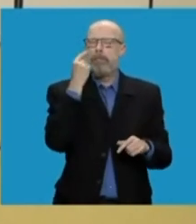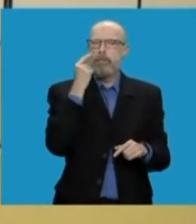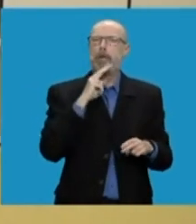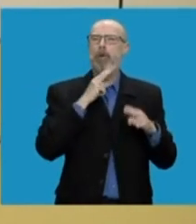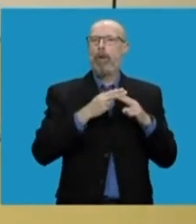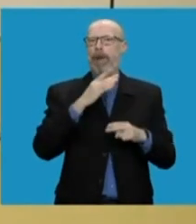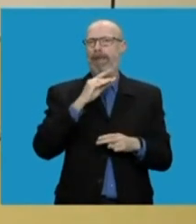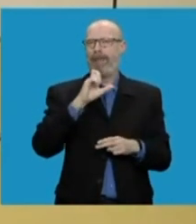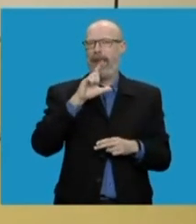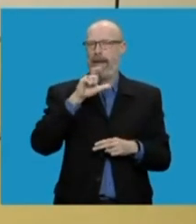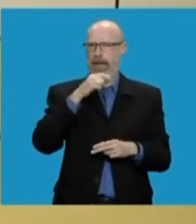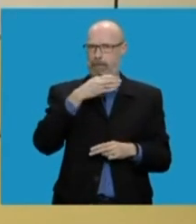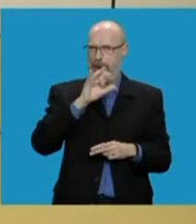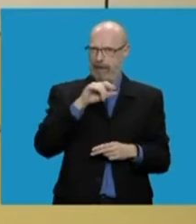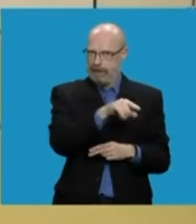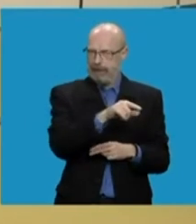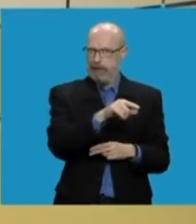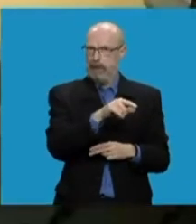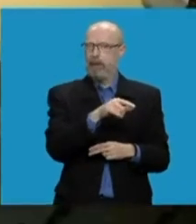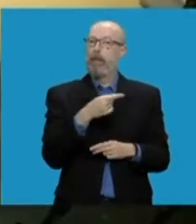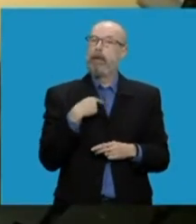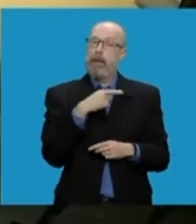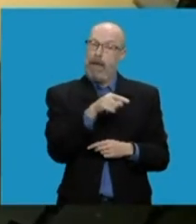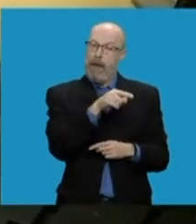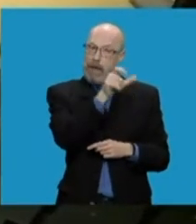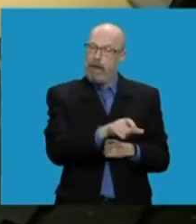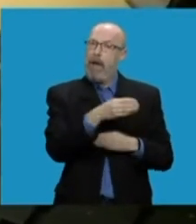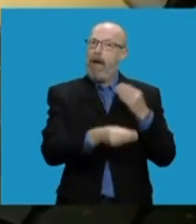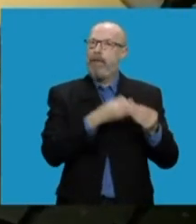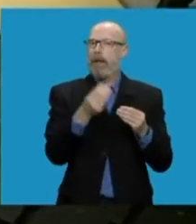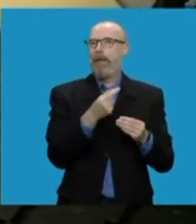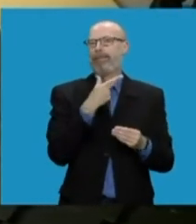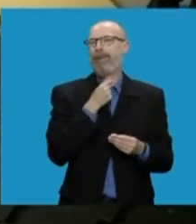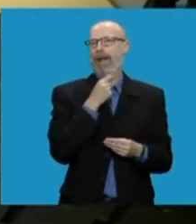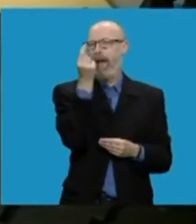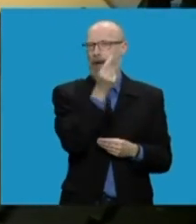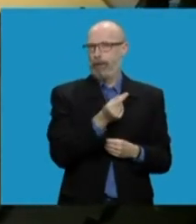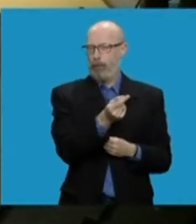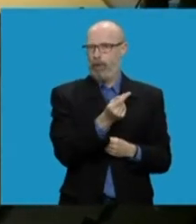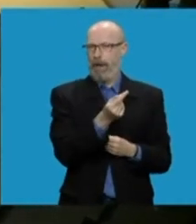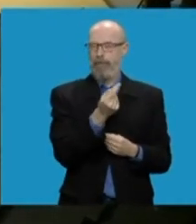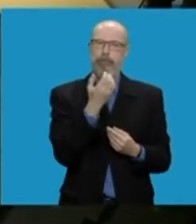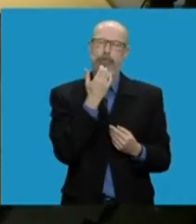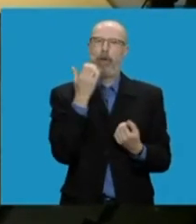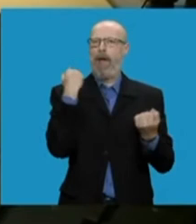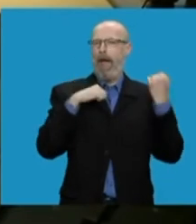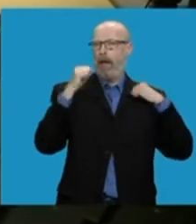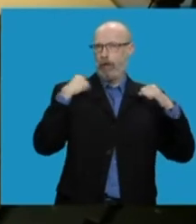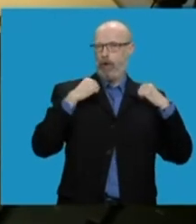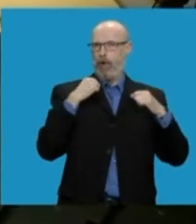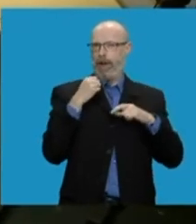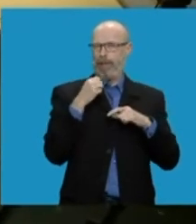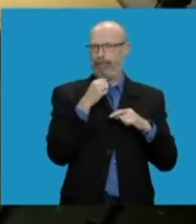Alibes, que hacía primero las caricaturas de actores de cine y tal,